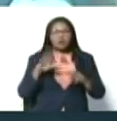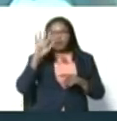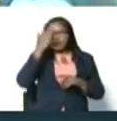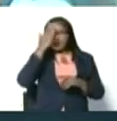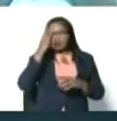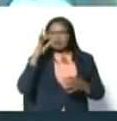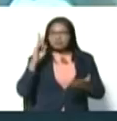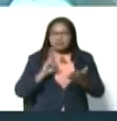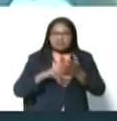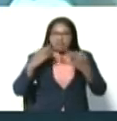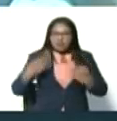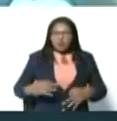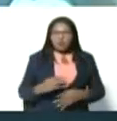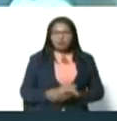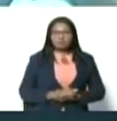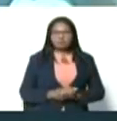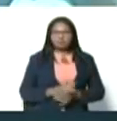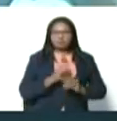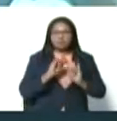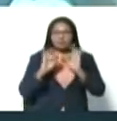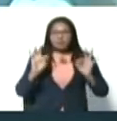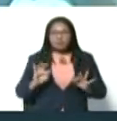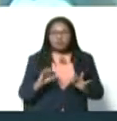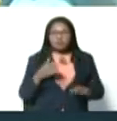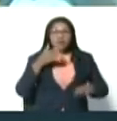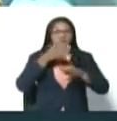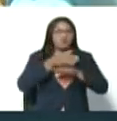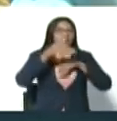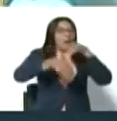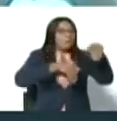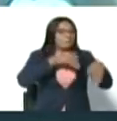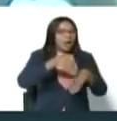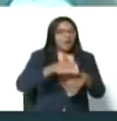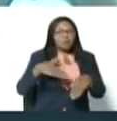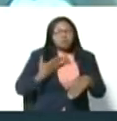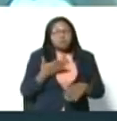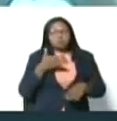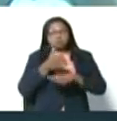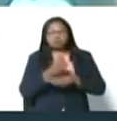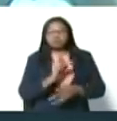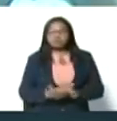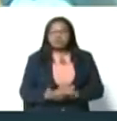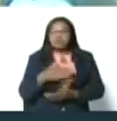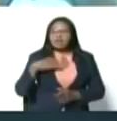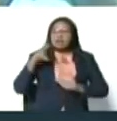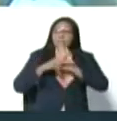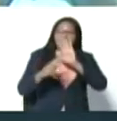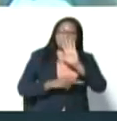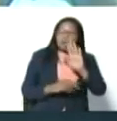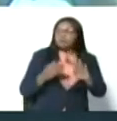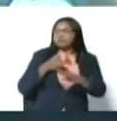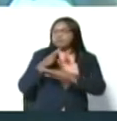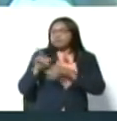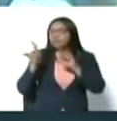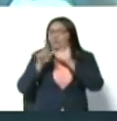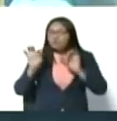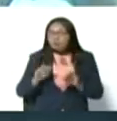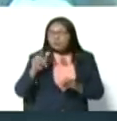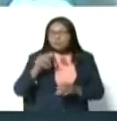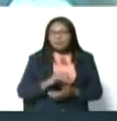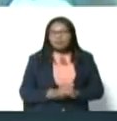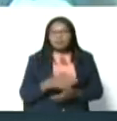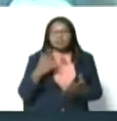bioseguro. Y así fue. El que quiso ir a la playa, fue a la playa. El que quiso ir al parque, fue al parque. El que